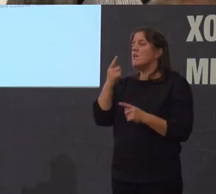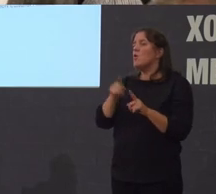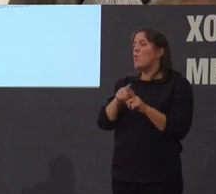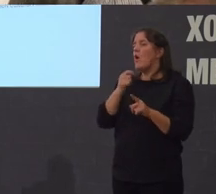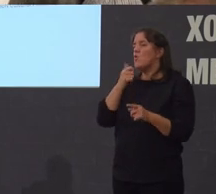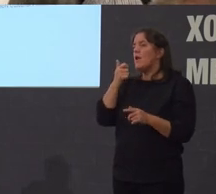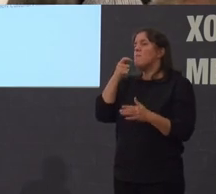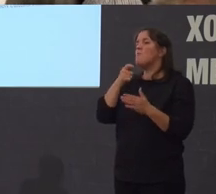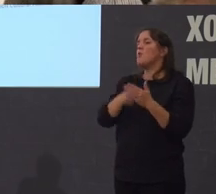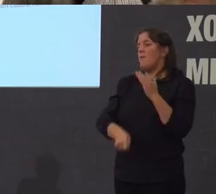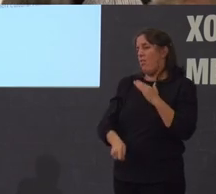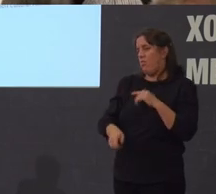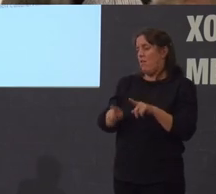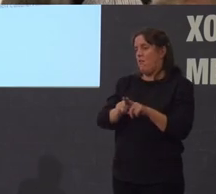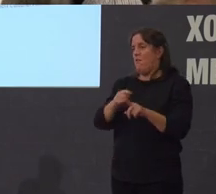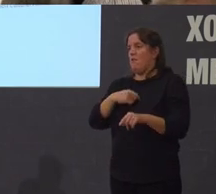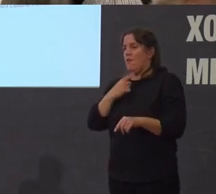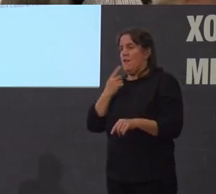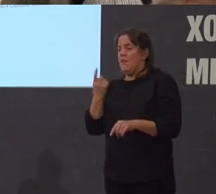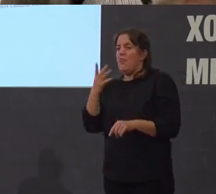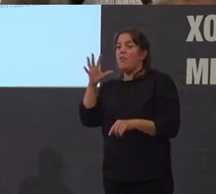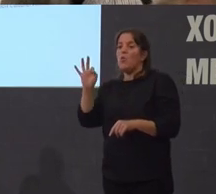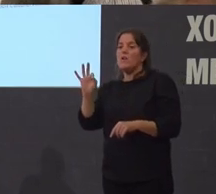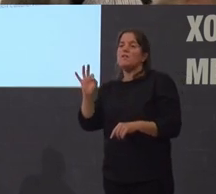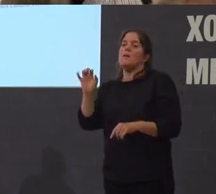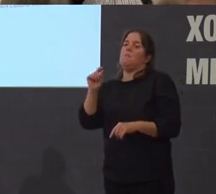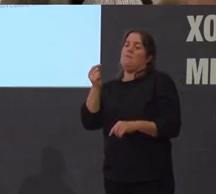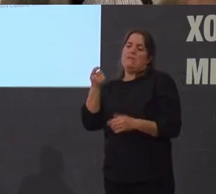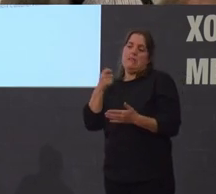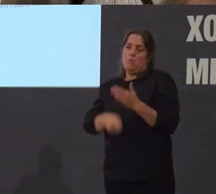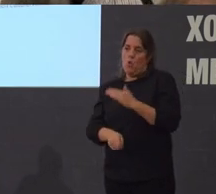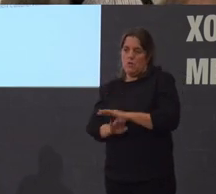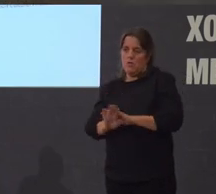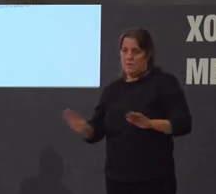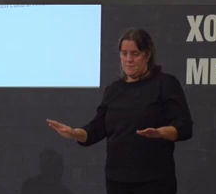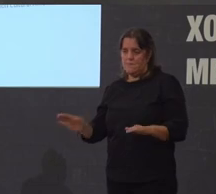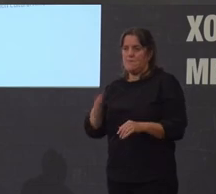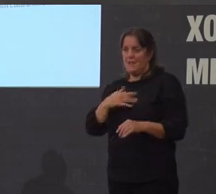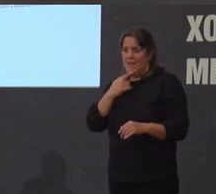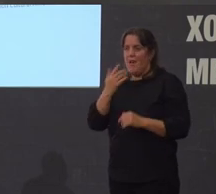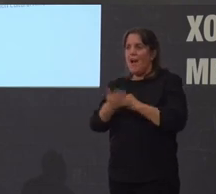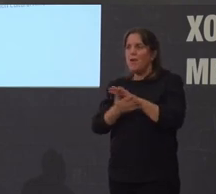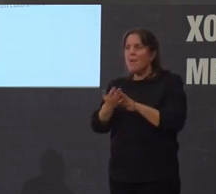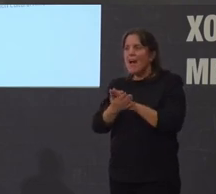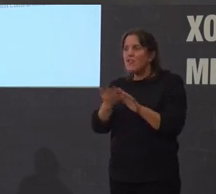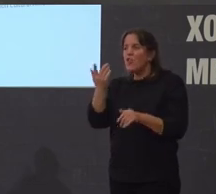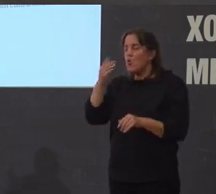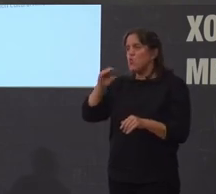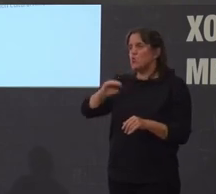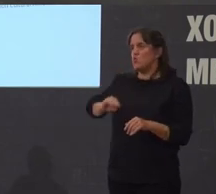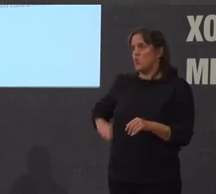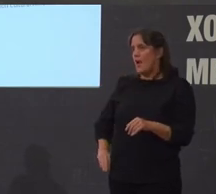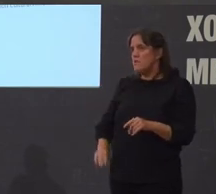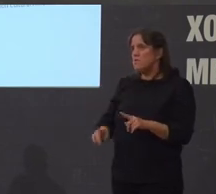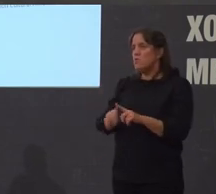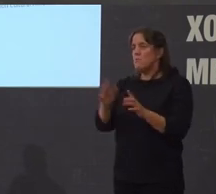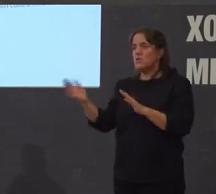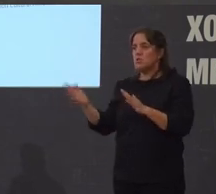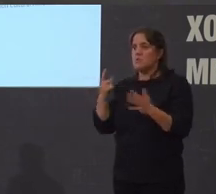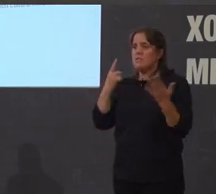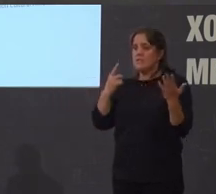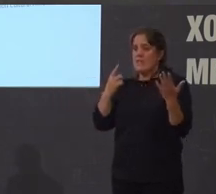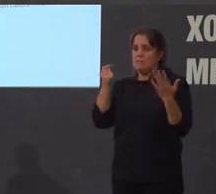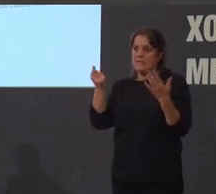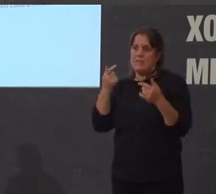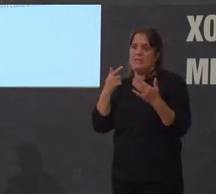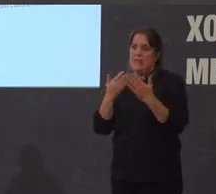providencia llamaban la providencia eran 50 pesetas de multa estamos hablando de un sol donde el estándar sobre seis